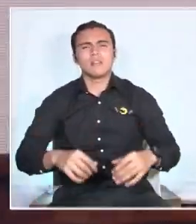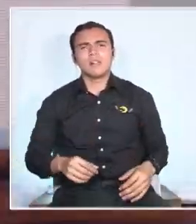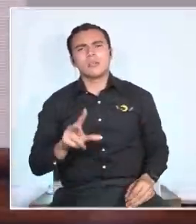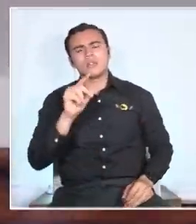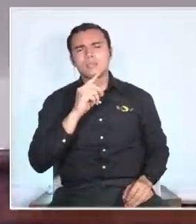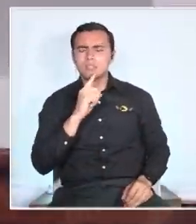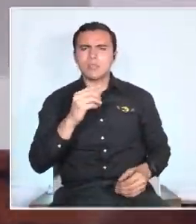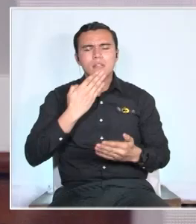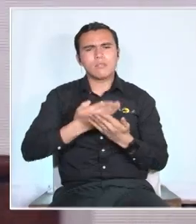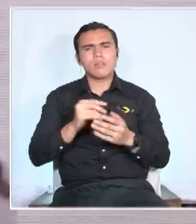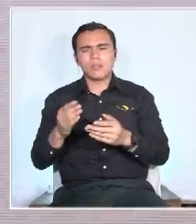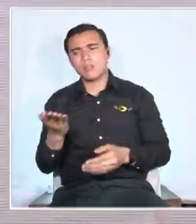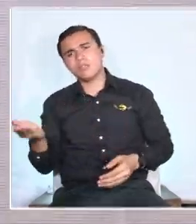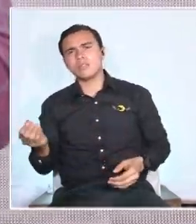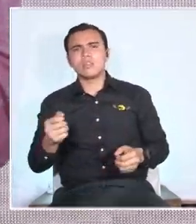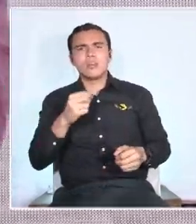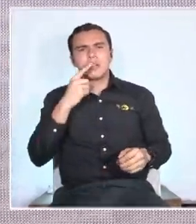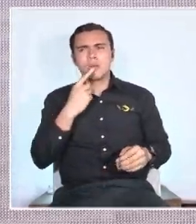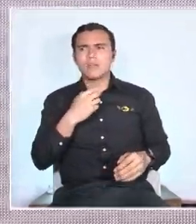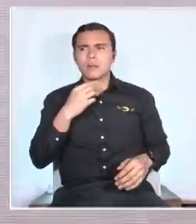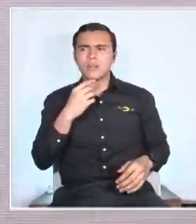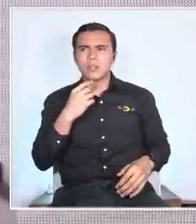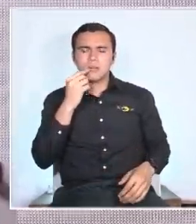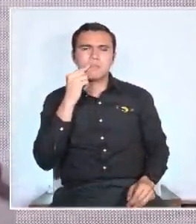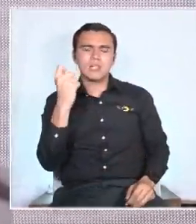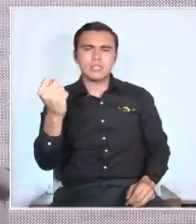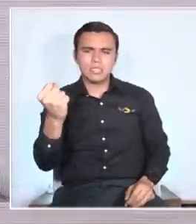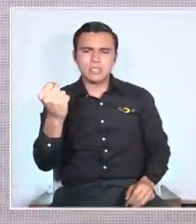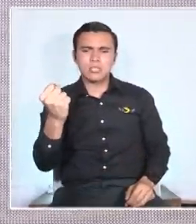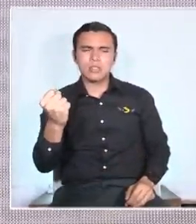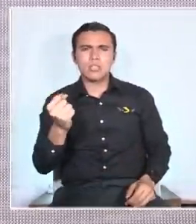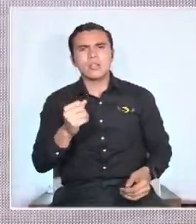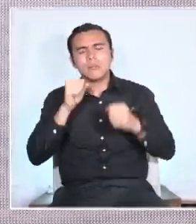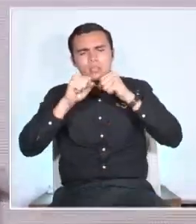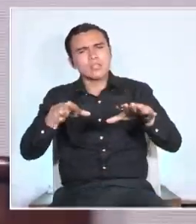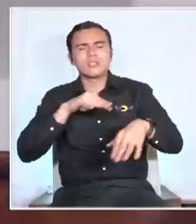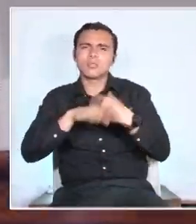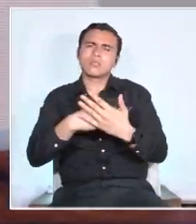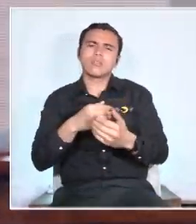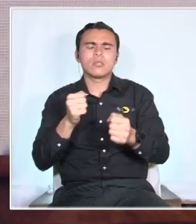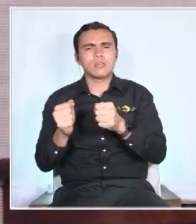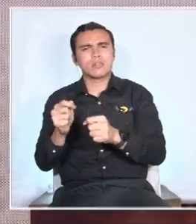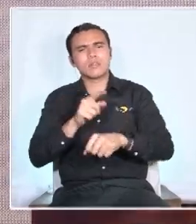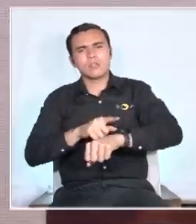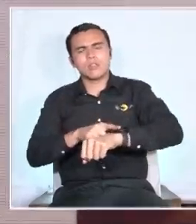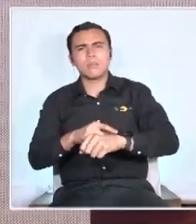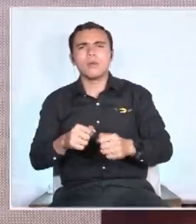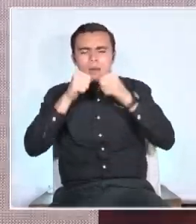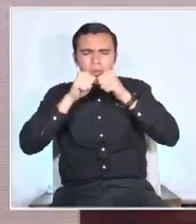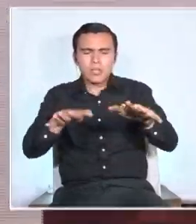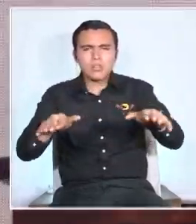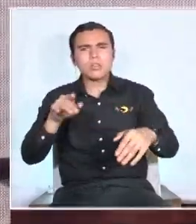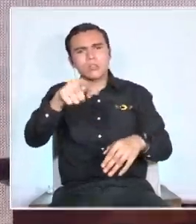las cosas. Y empiezan a maldecir el lugar que los bendijo por tanto tiempo, el lugar que restauró su matrimonio, el